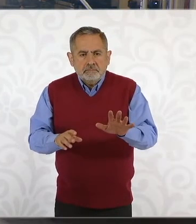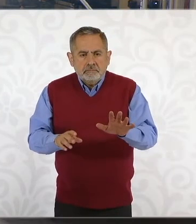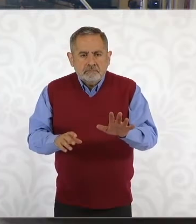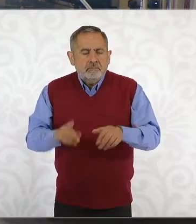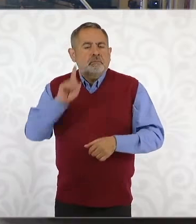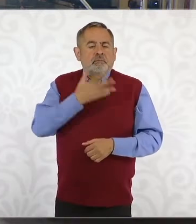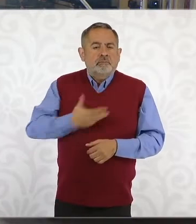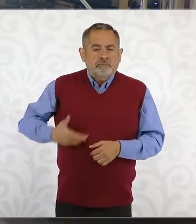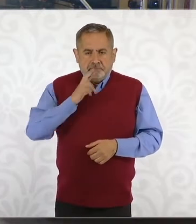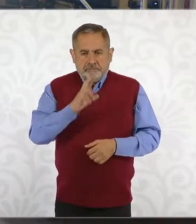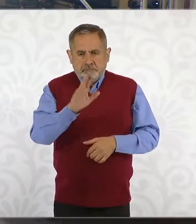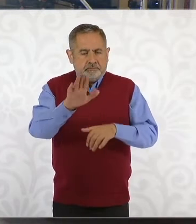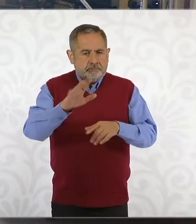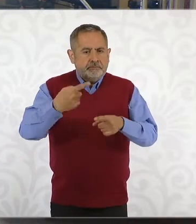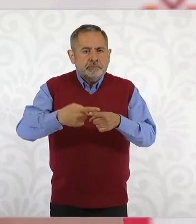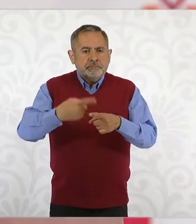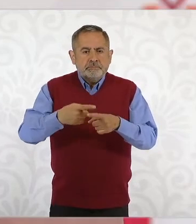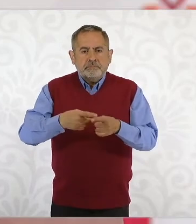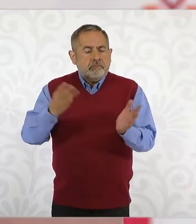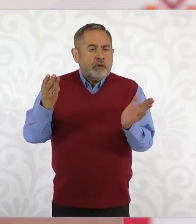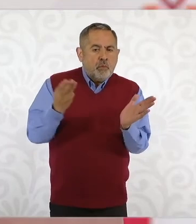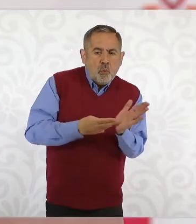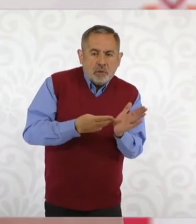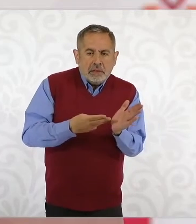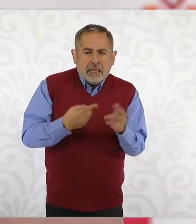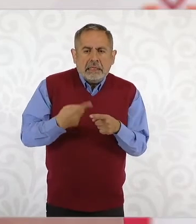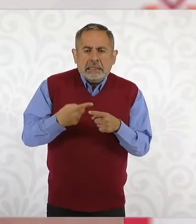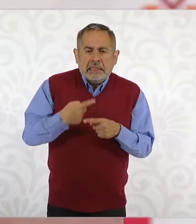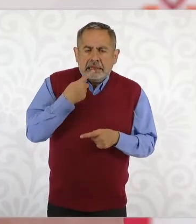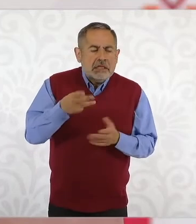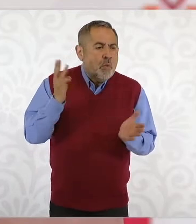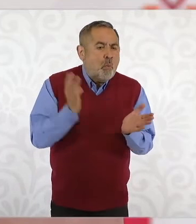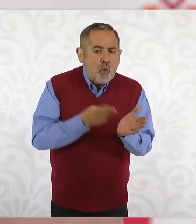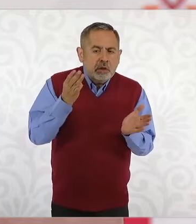¿quién determina una multa?